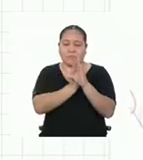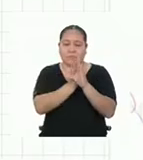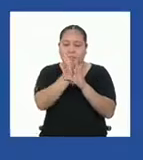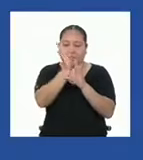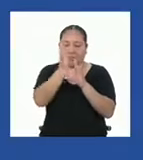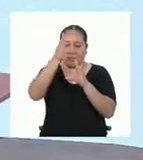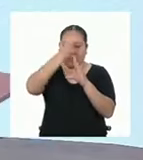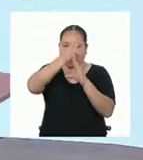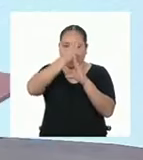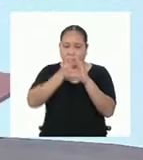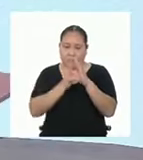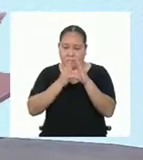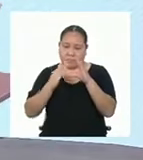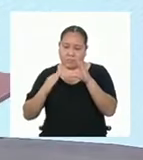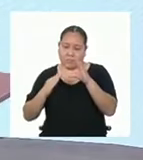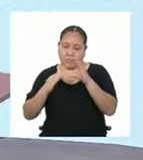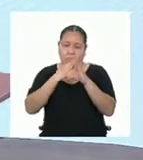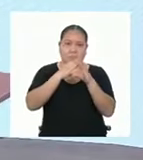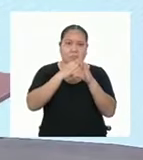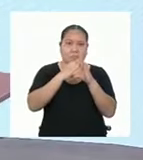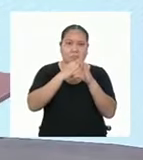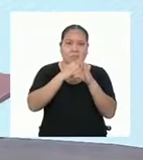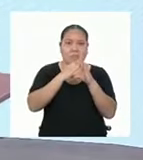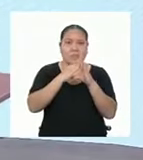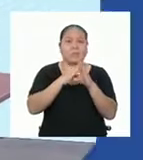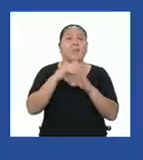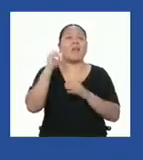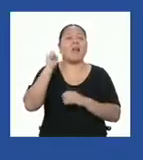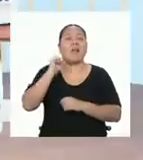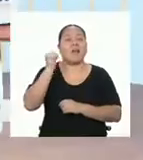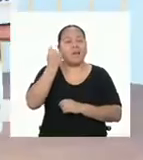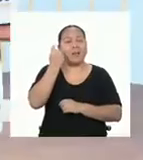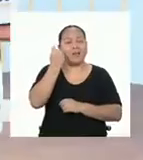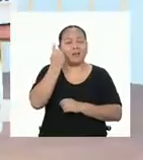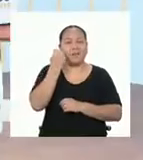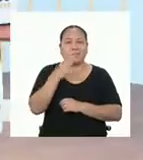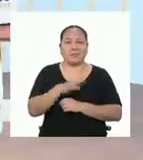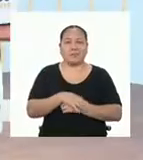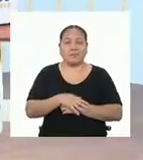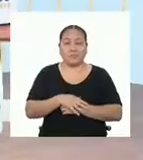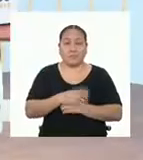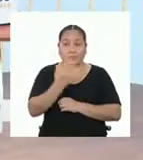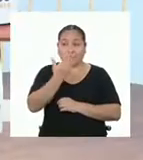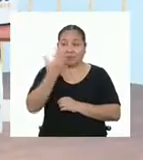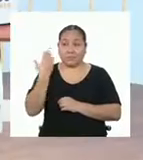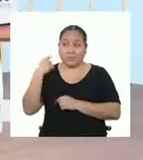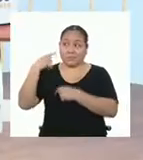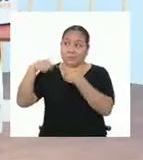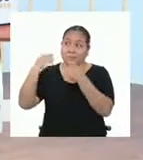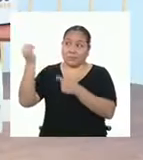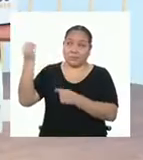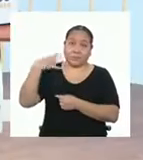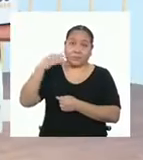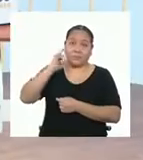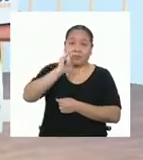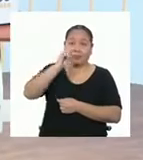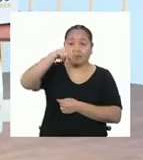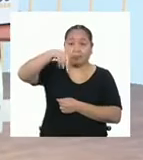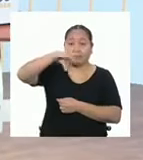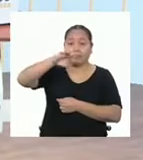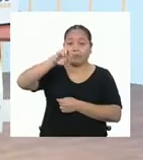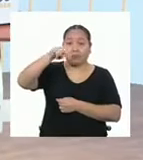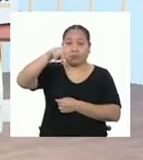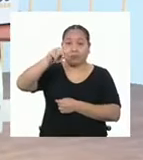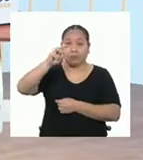ángulo interior Ahora todo está empezando a cobrar sentido Hace un rato nos contaste que el incentro es el